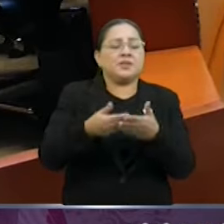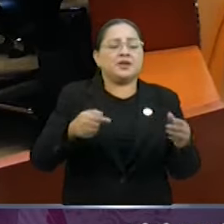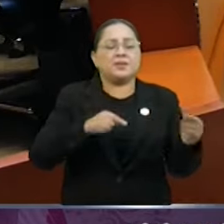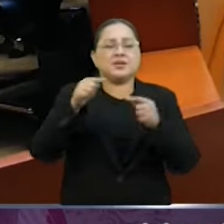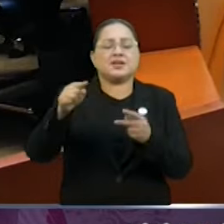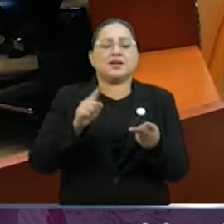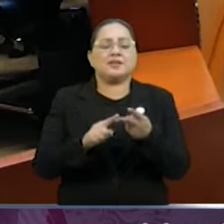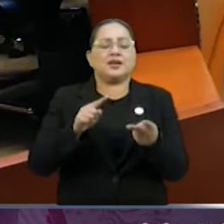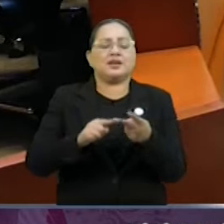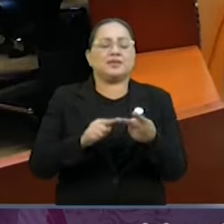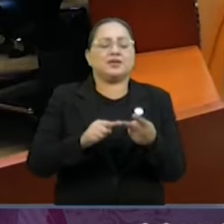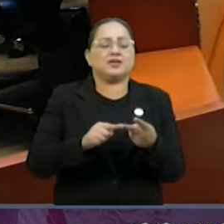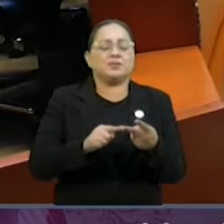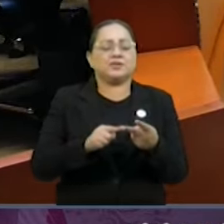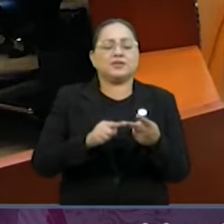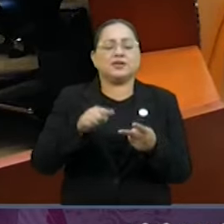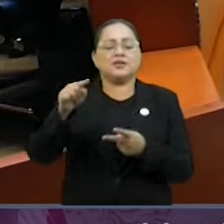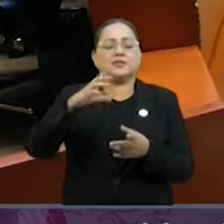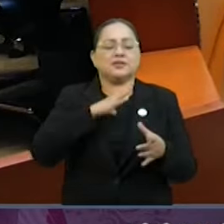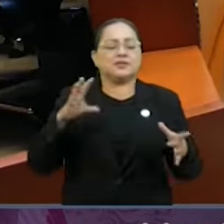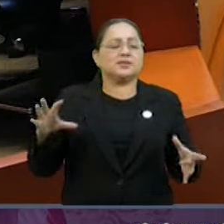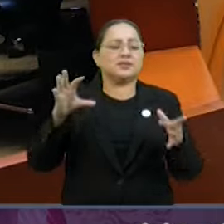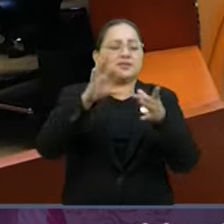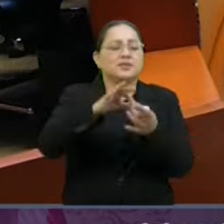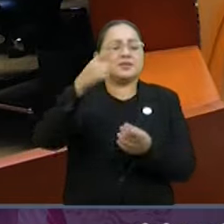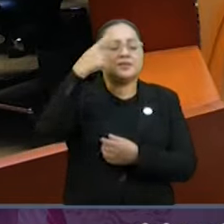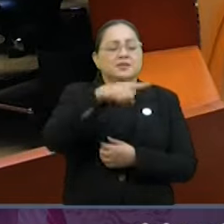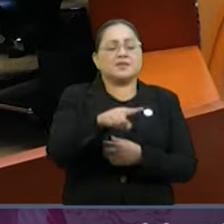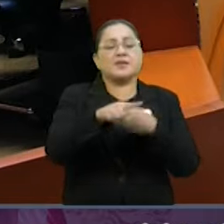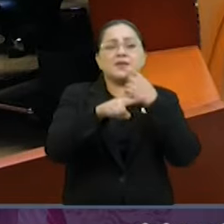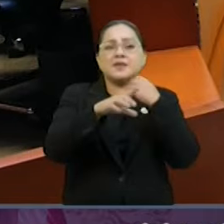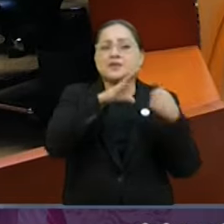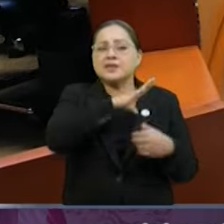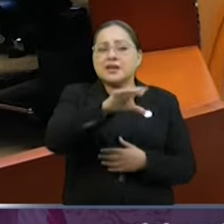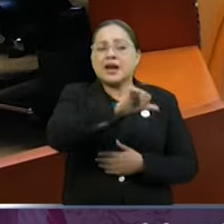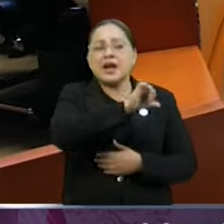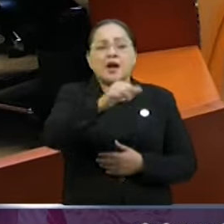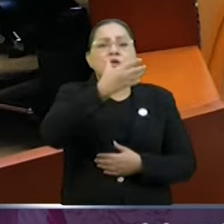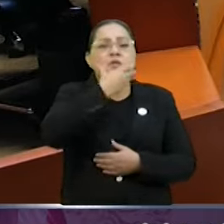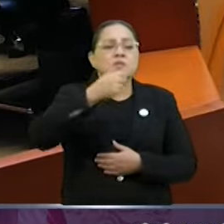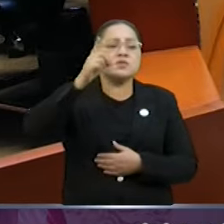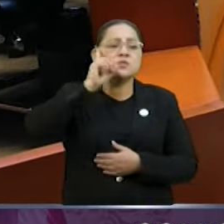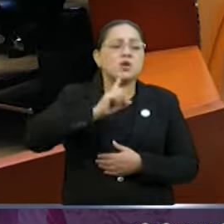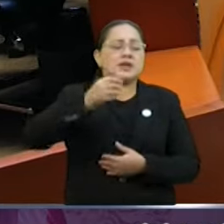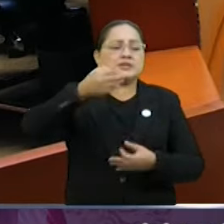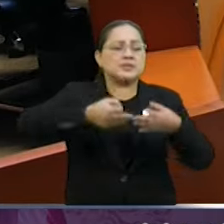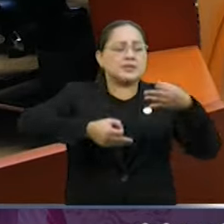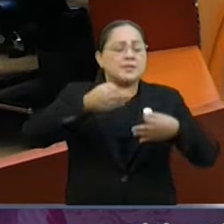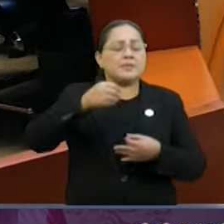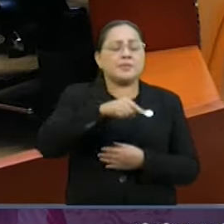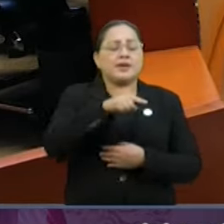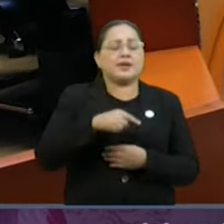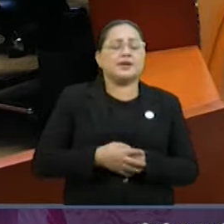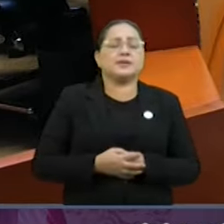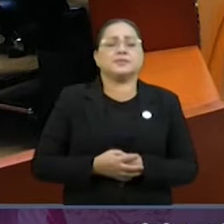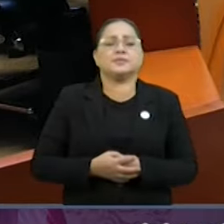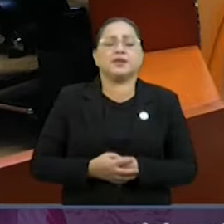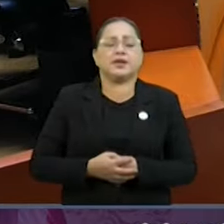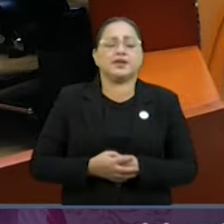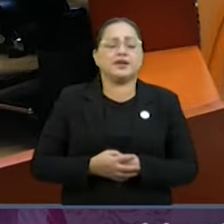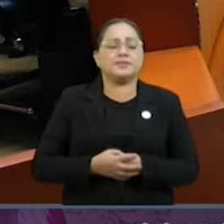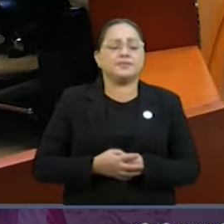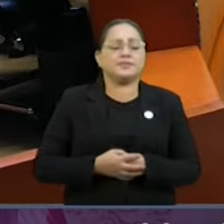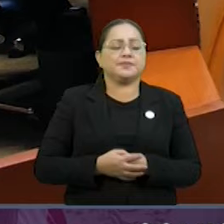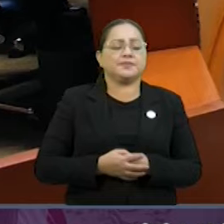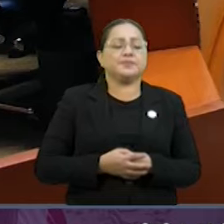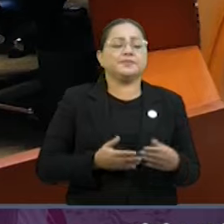como no tienen argumentos para rechazar a las y a los ciudadanos que participan en este proceso de ratificación, pues